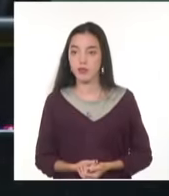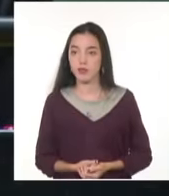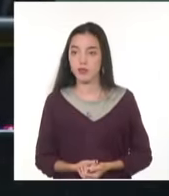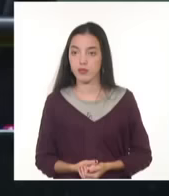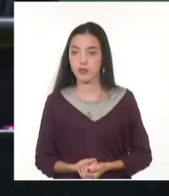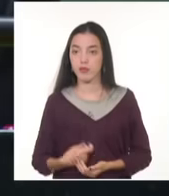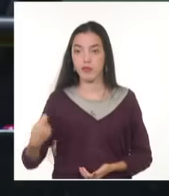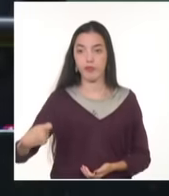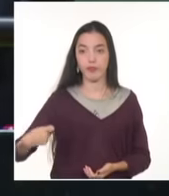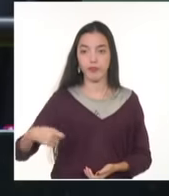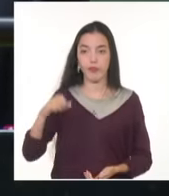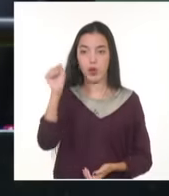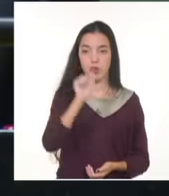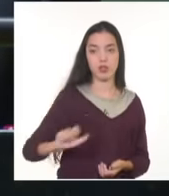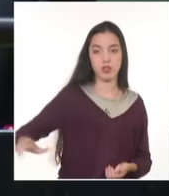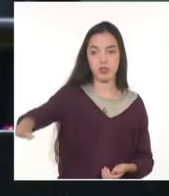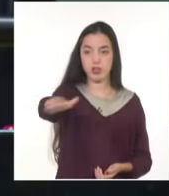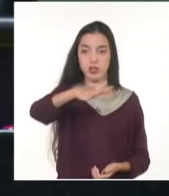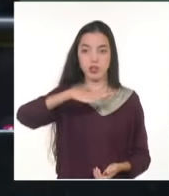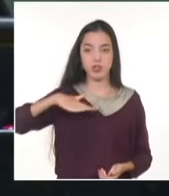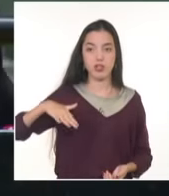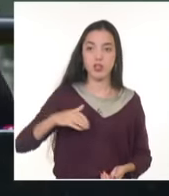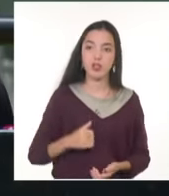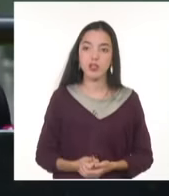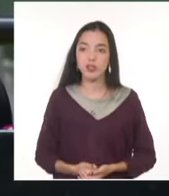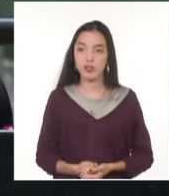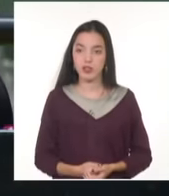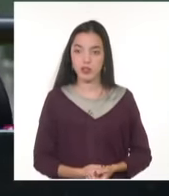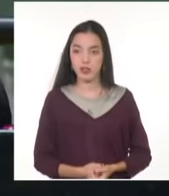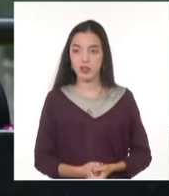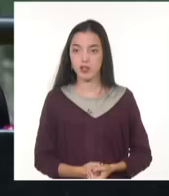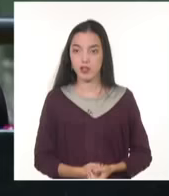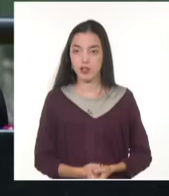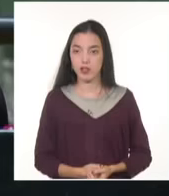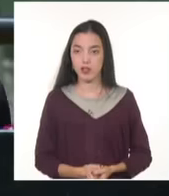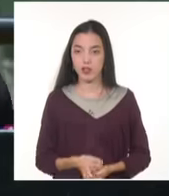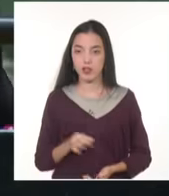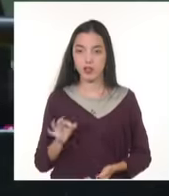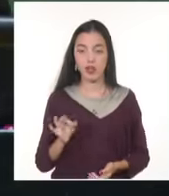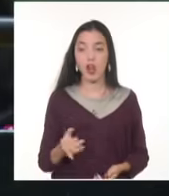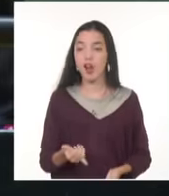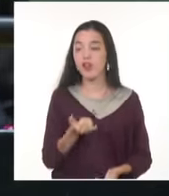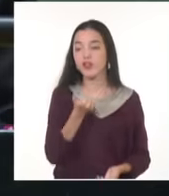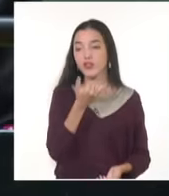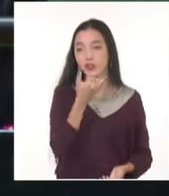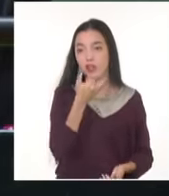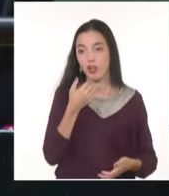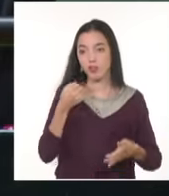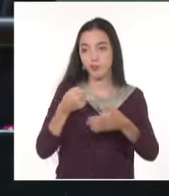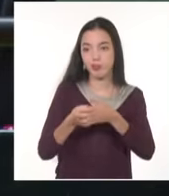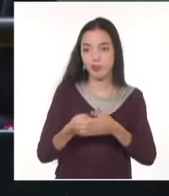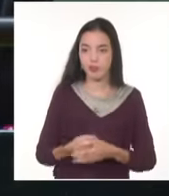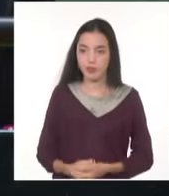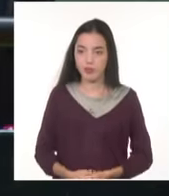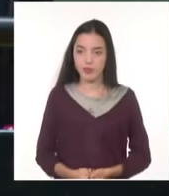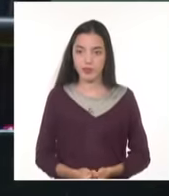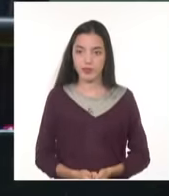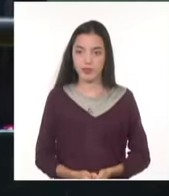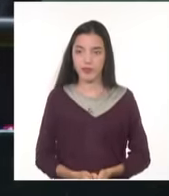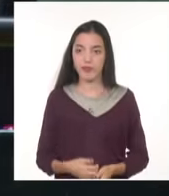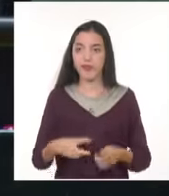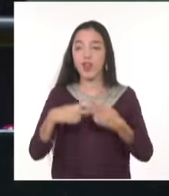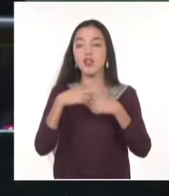a los enormes obstáculos y desafíos que enfrentamos. La solución tendría